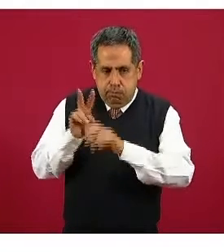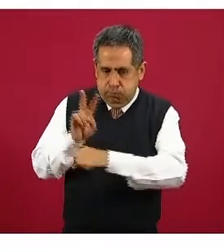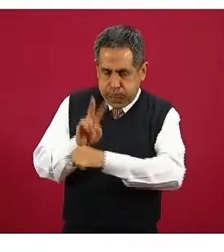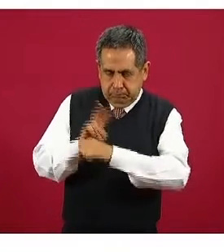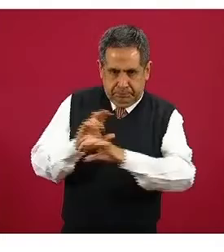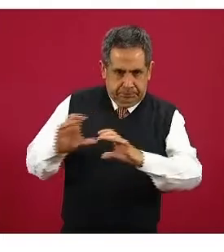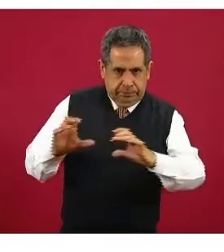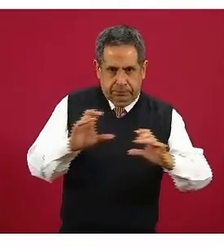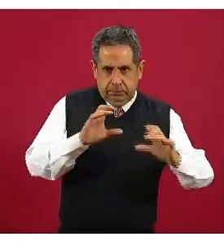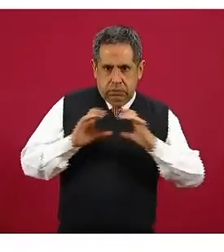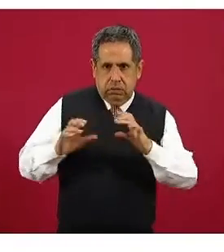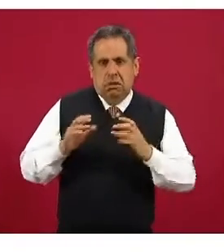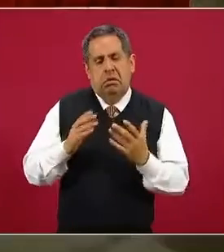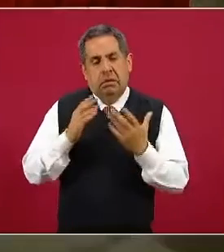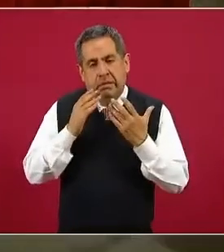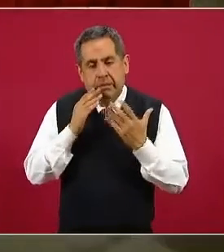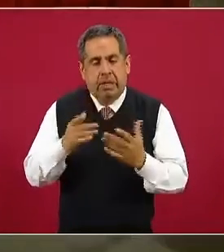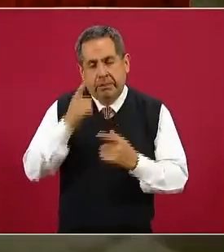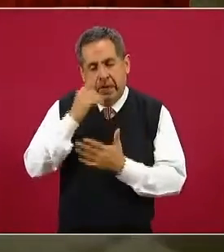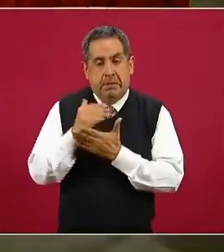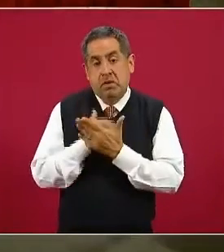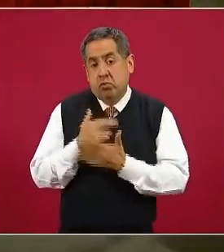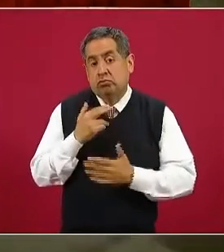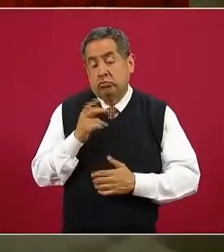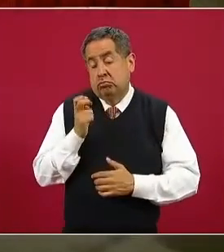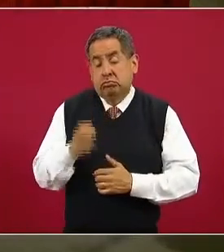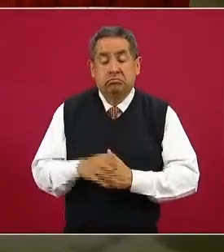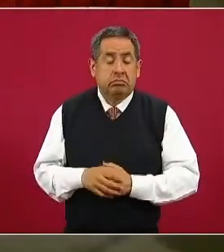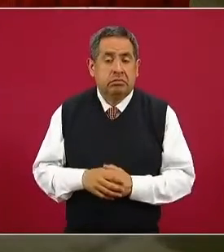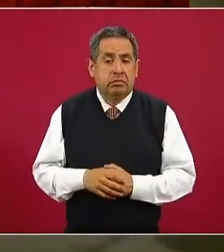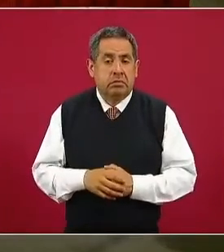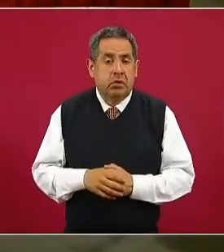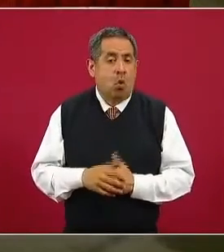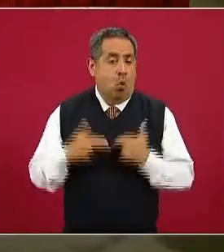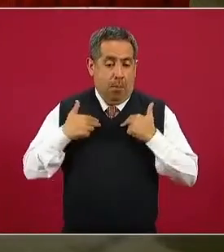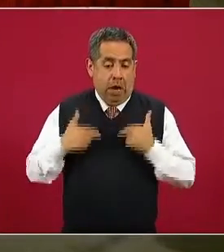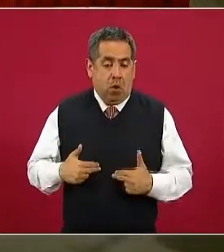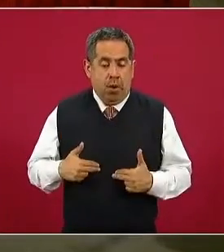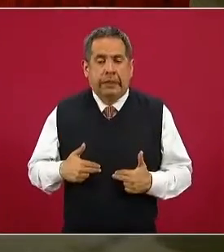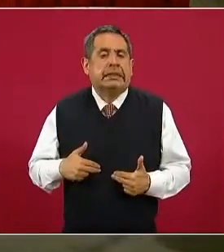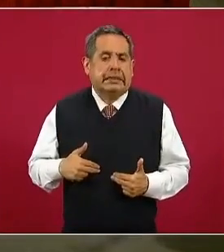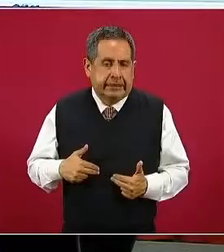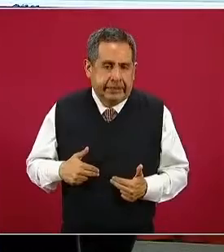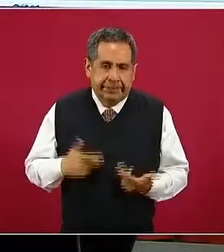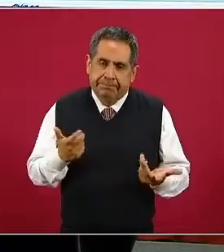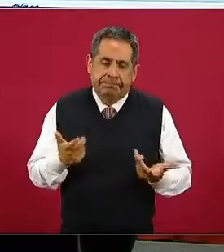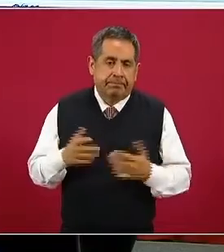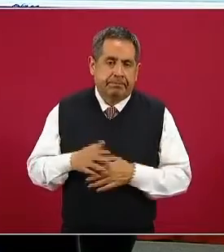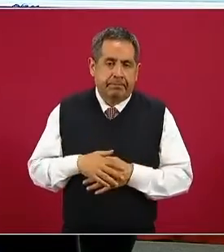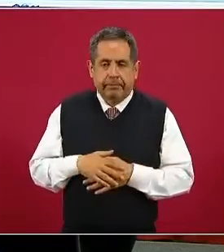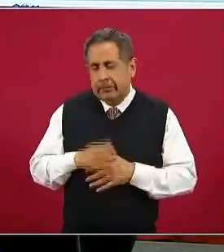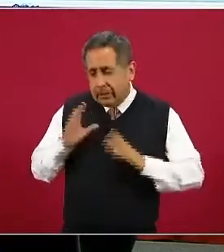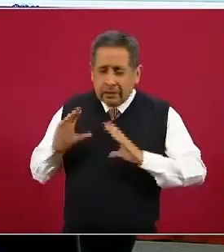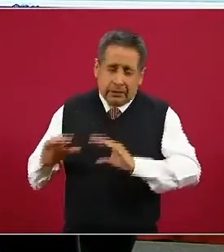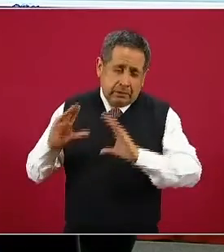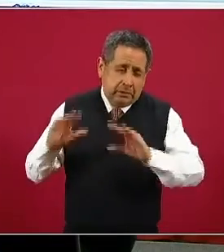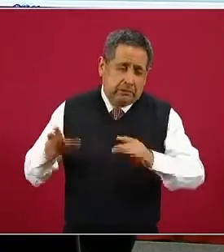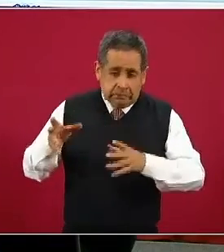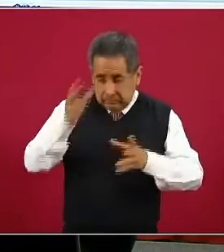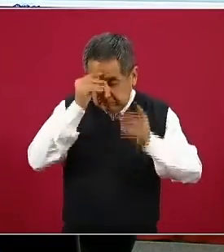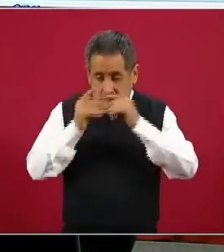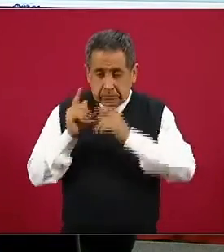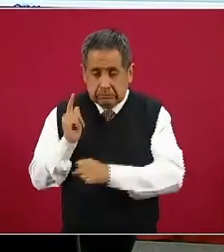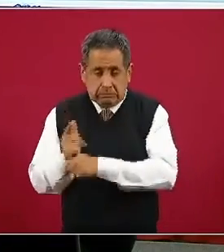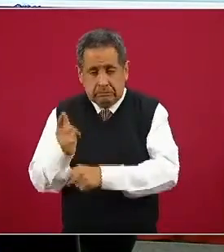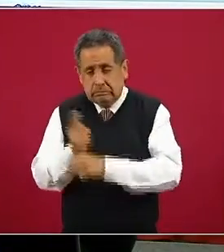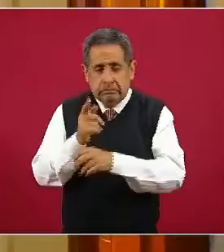vigilancia de la transmisión viral. En el humano principalmente es toda la parte de capacitación, de